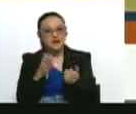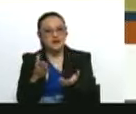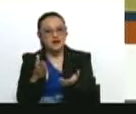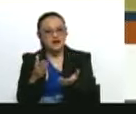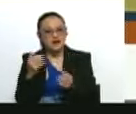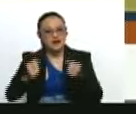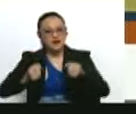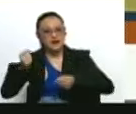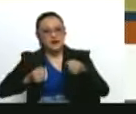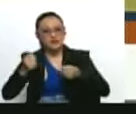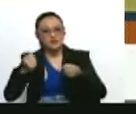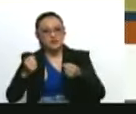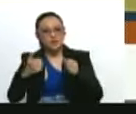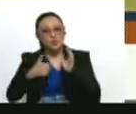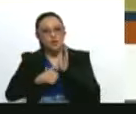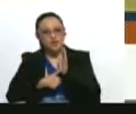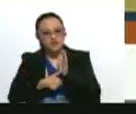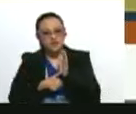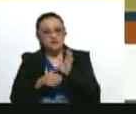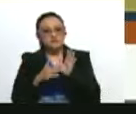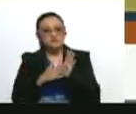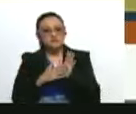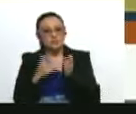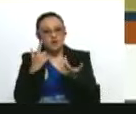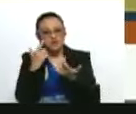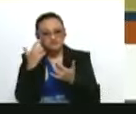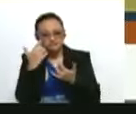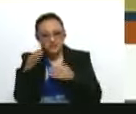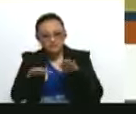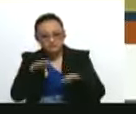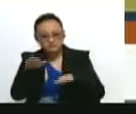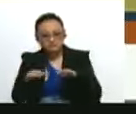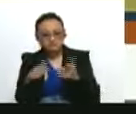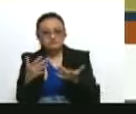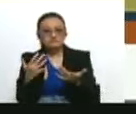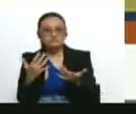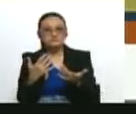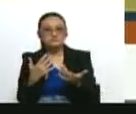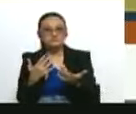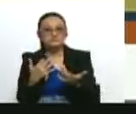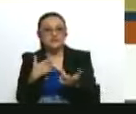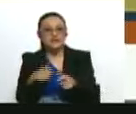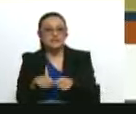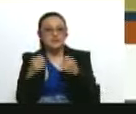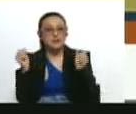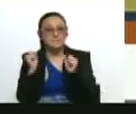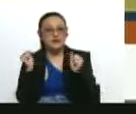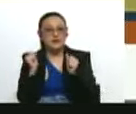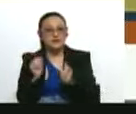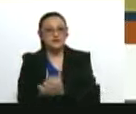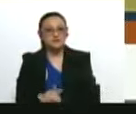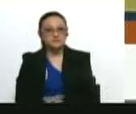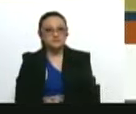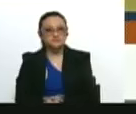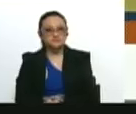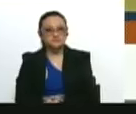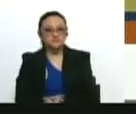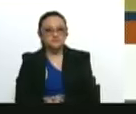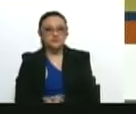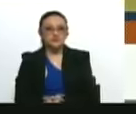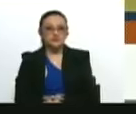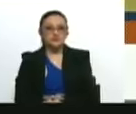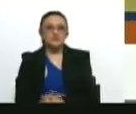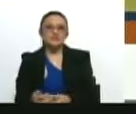¿verdad? Huellas de lo que intentaron hacer aquí en Mérida, con violencia